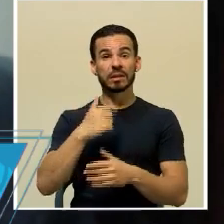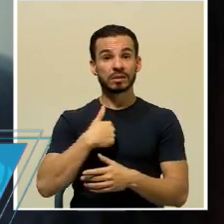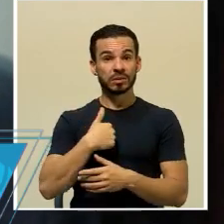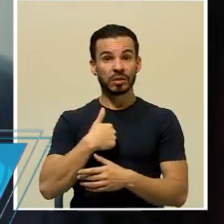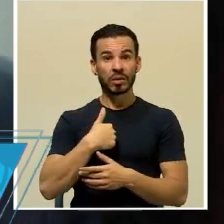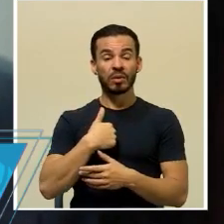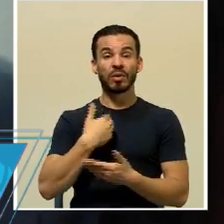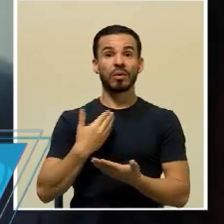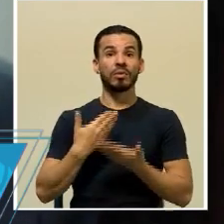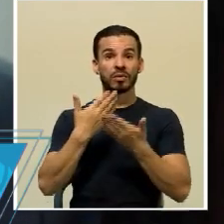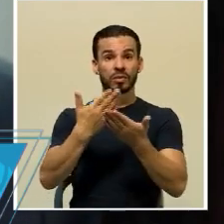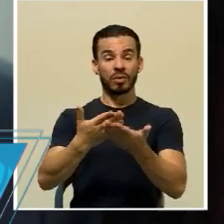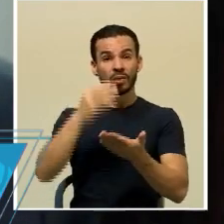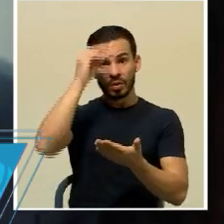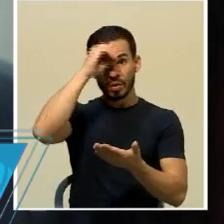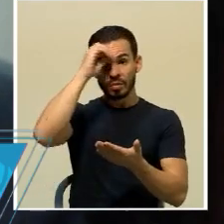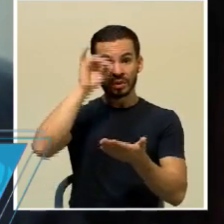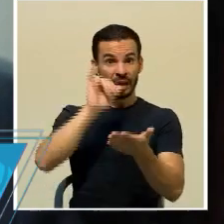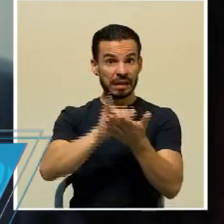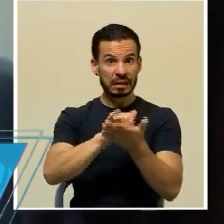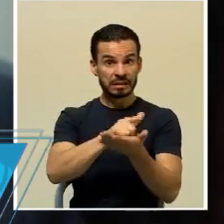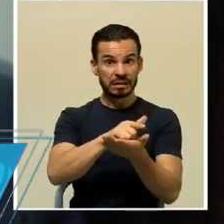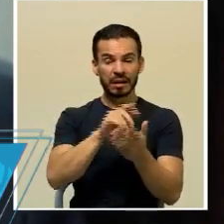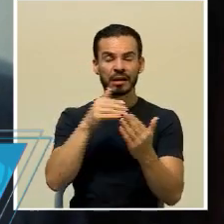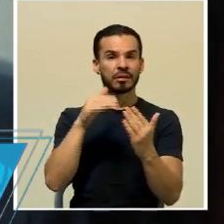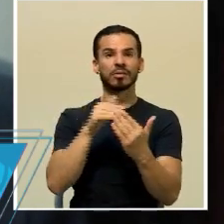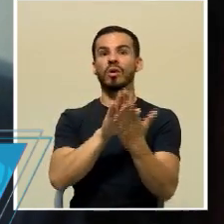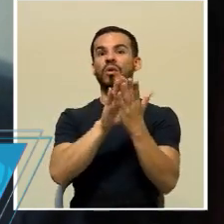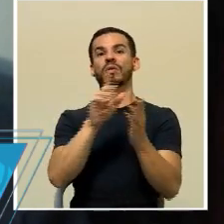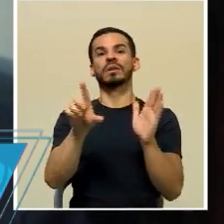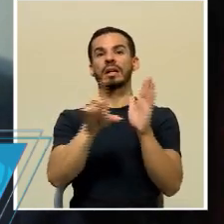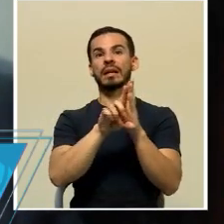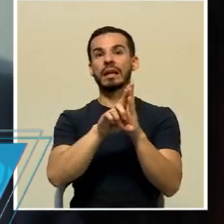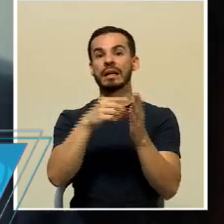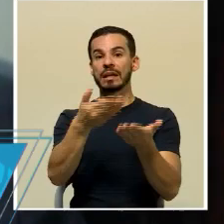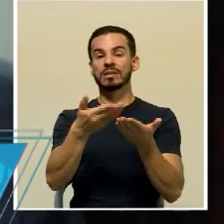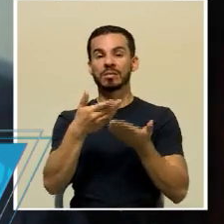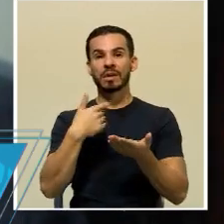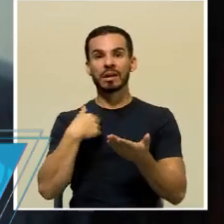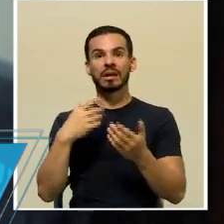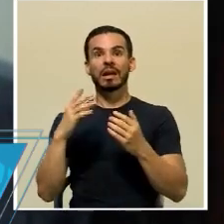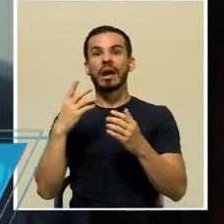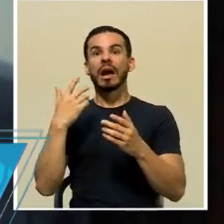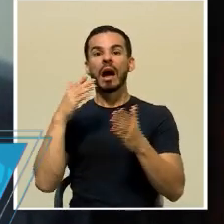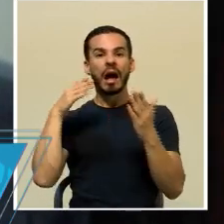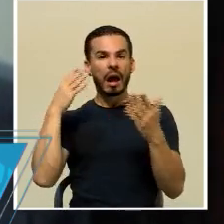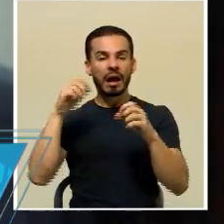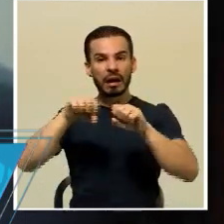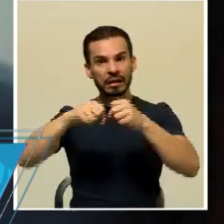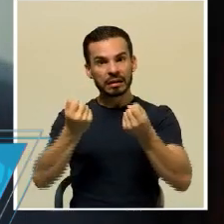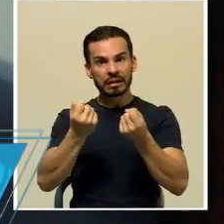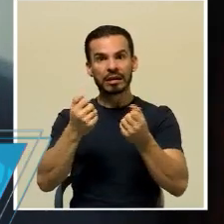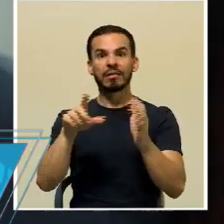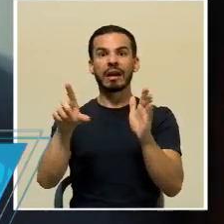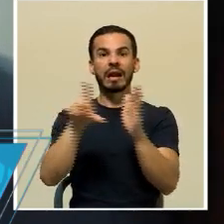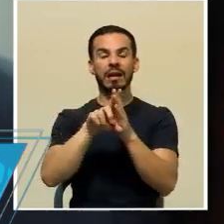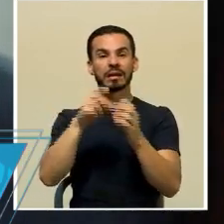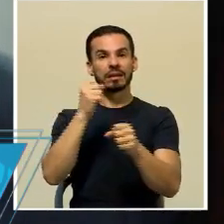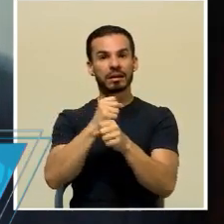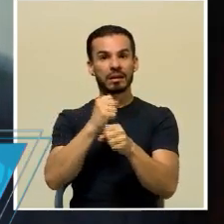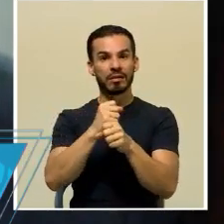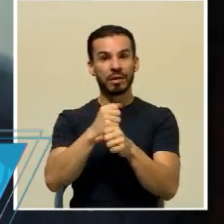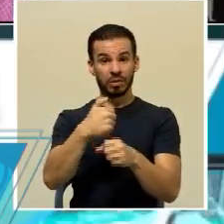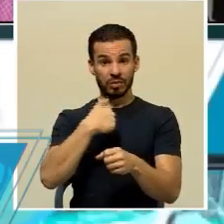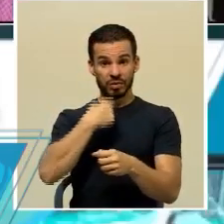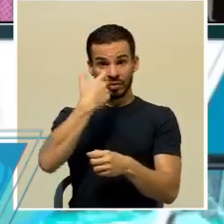yo emito un criterio así, sería contra ley, lo cual me hace incurrir infracción a las leyes de trabajo e incluso yo